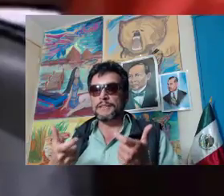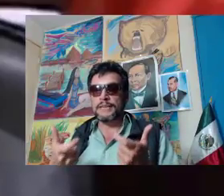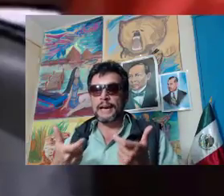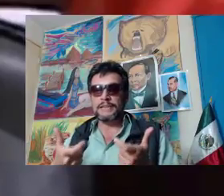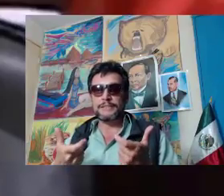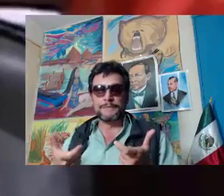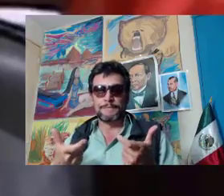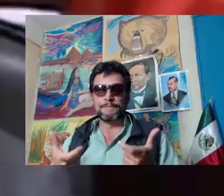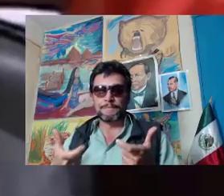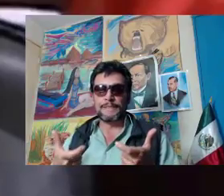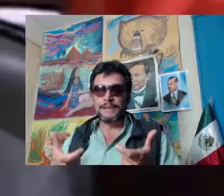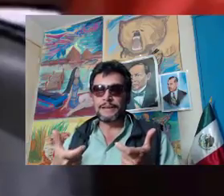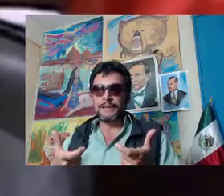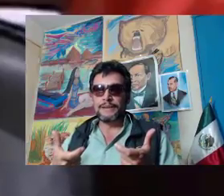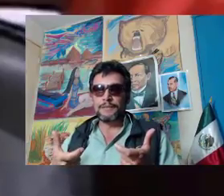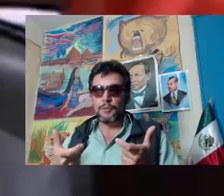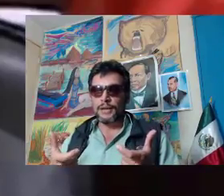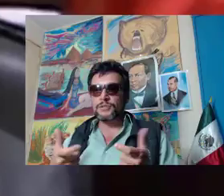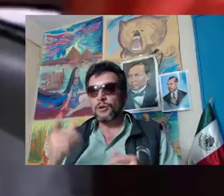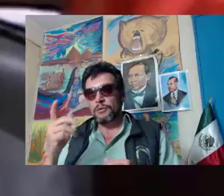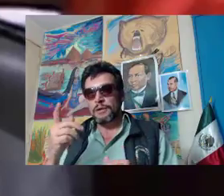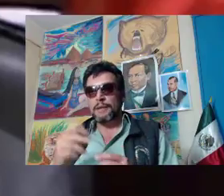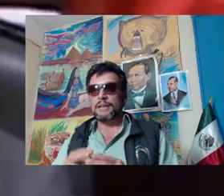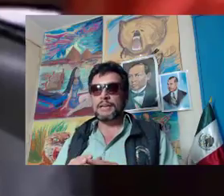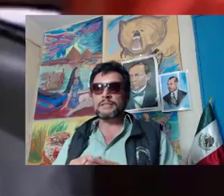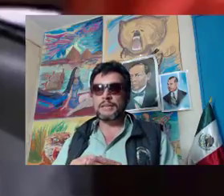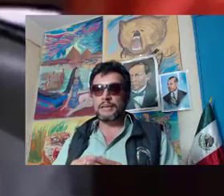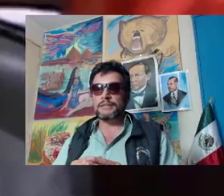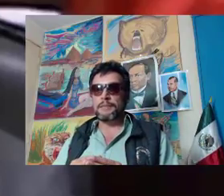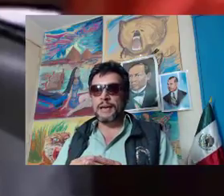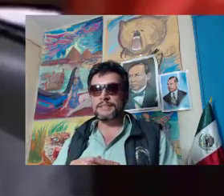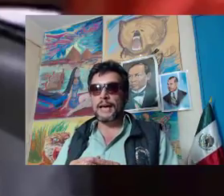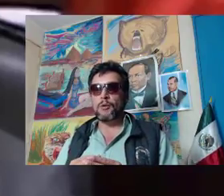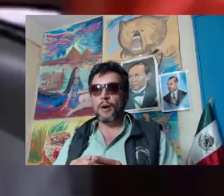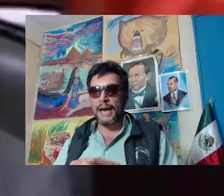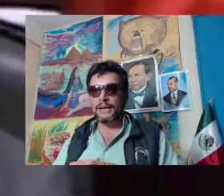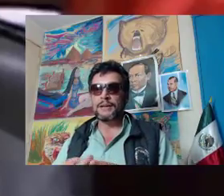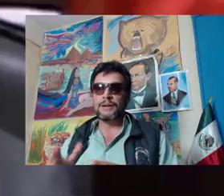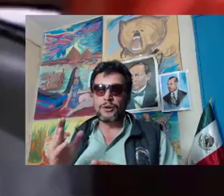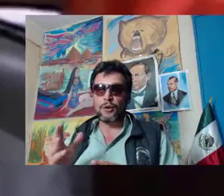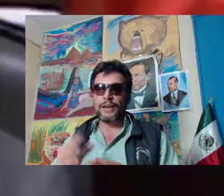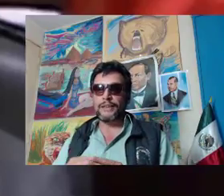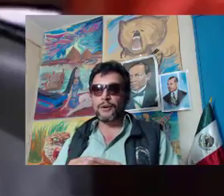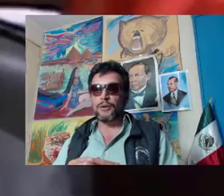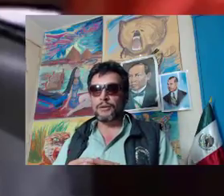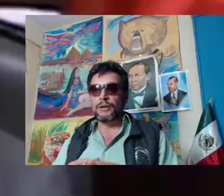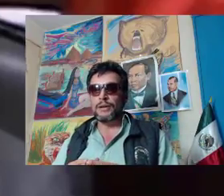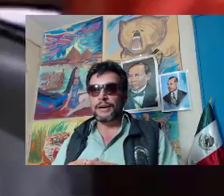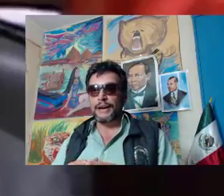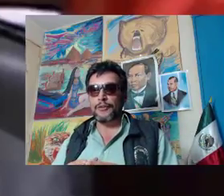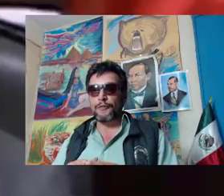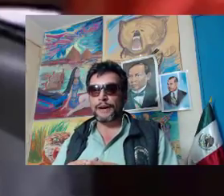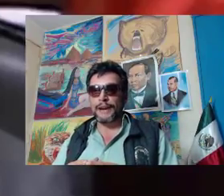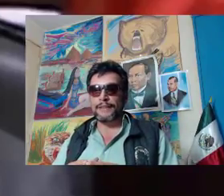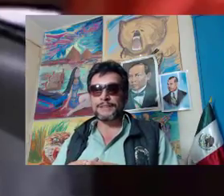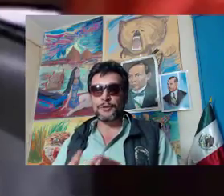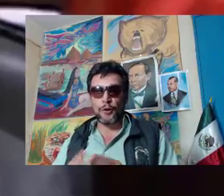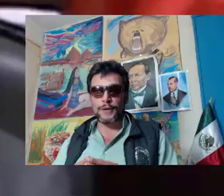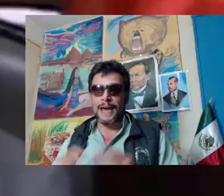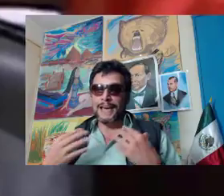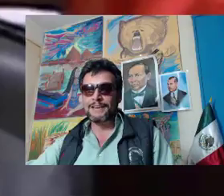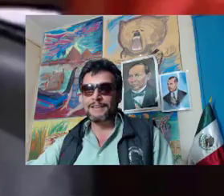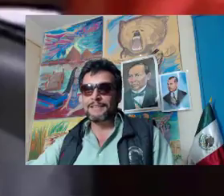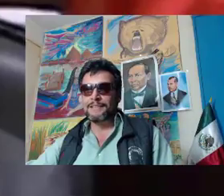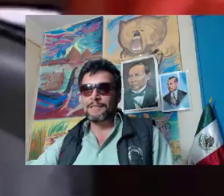cuestiones superficiales. Por eso a mí sí se me hace al lugar lo que dijo Gerardo